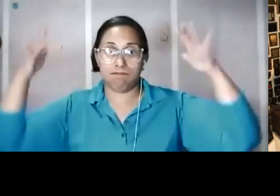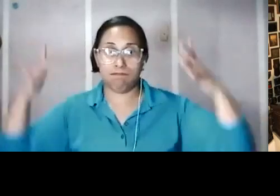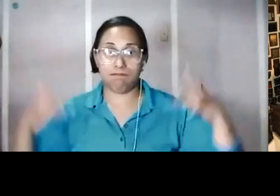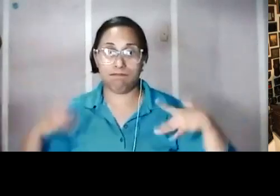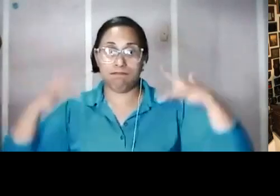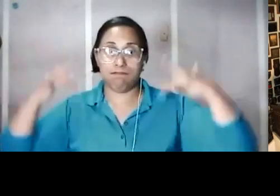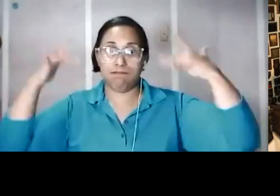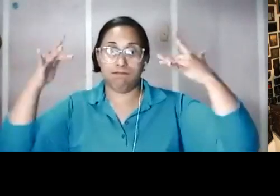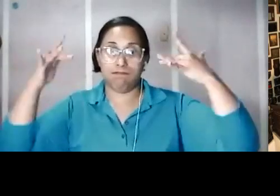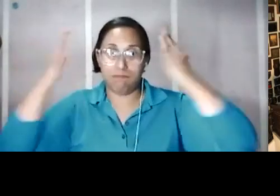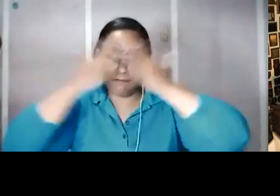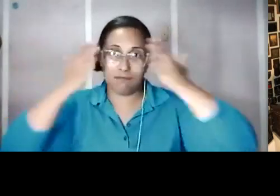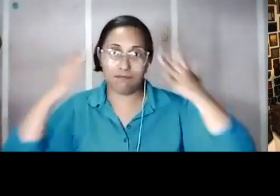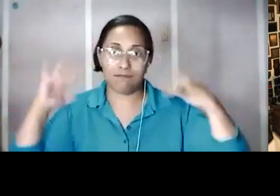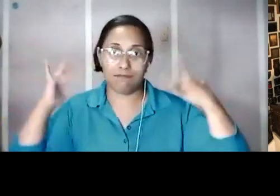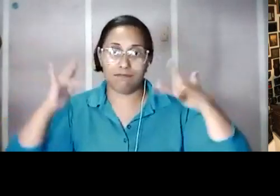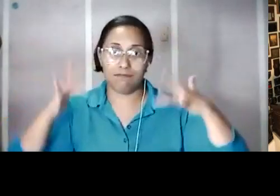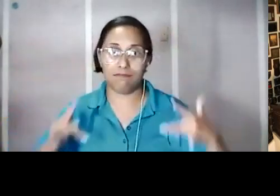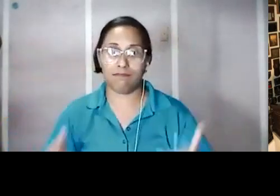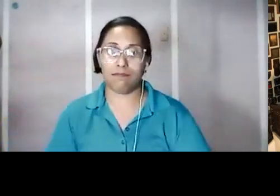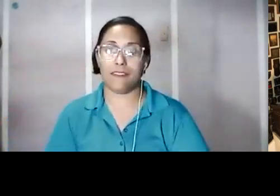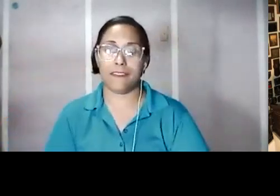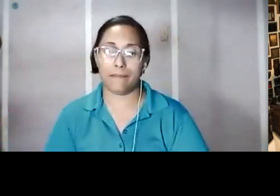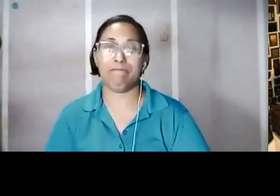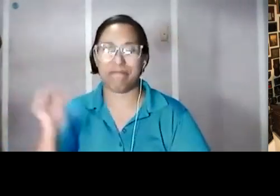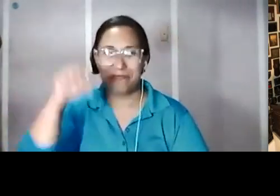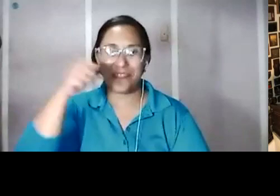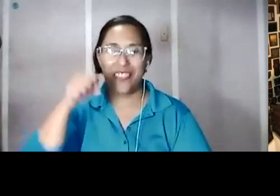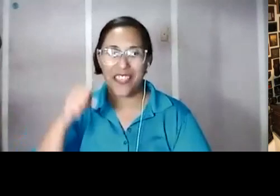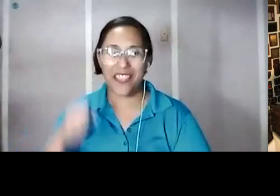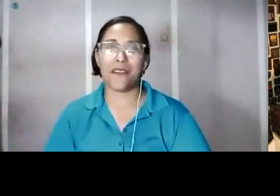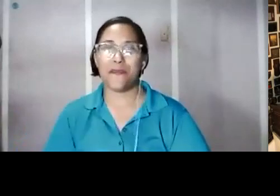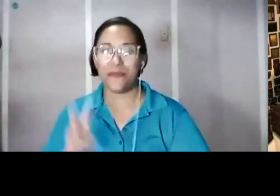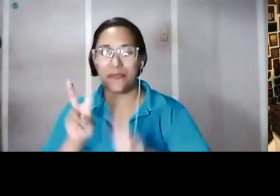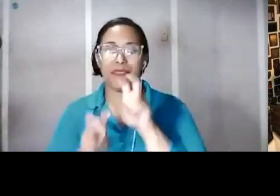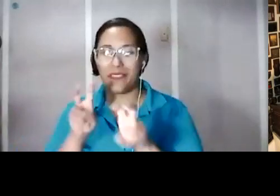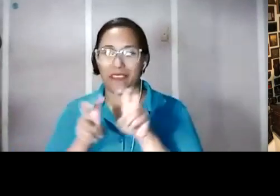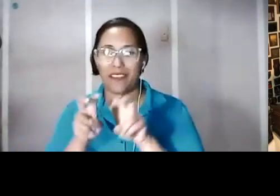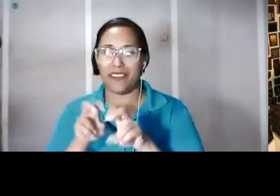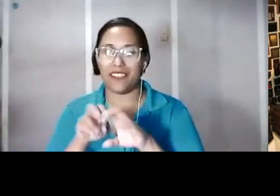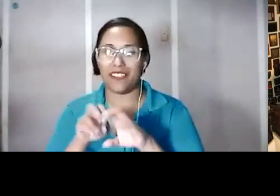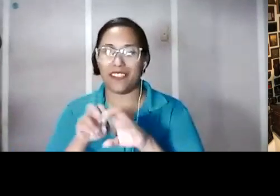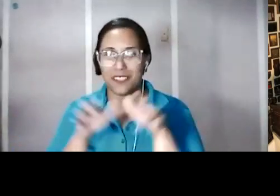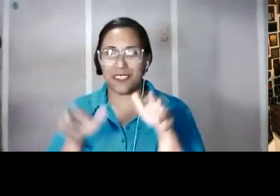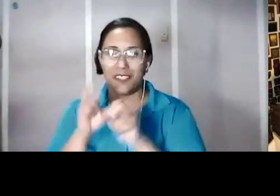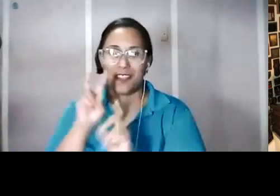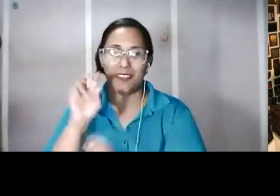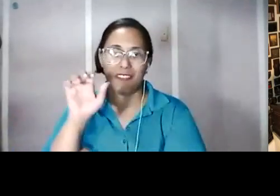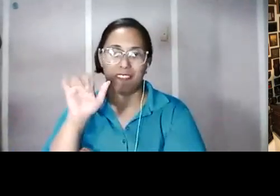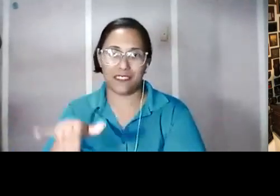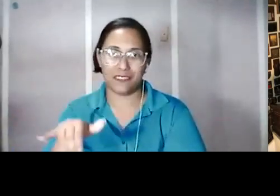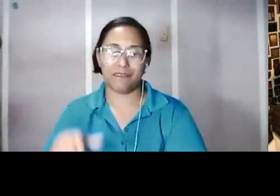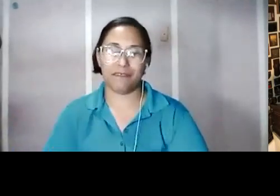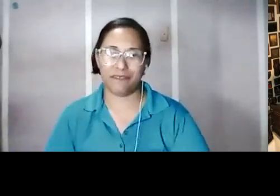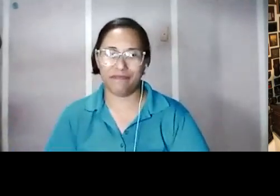me ciega. Sí, sí, sí, así eran los carnavales antes. Sí, Muchísimas así Pero qué